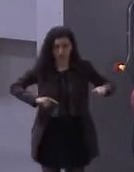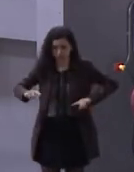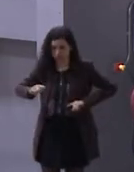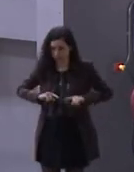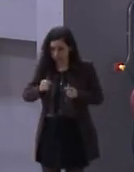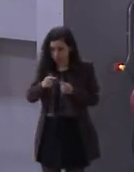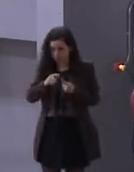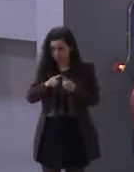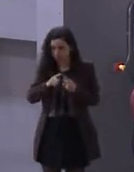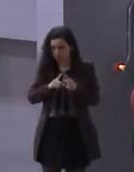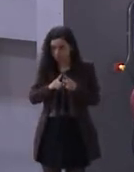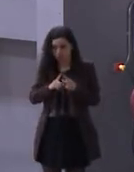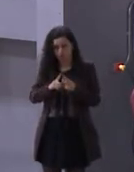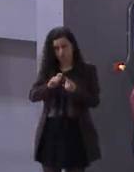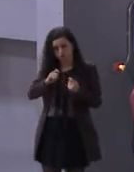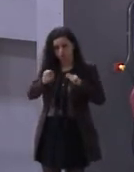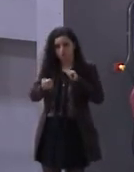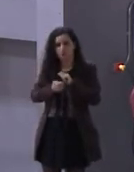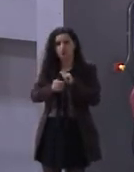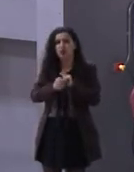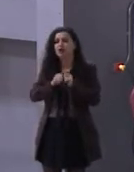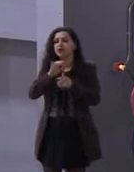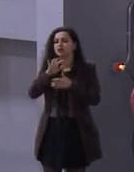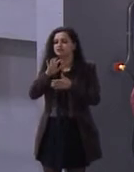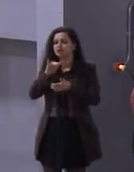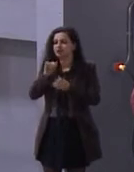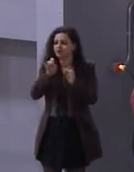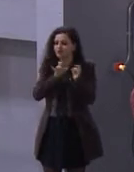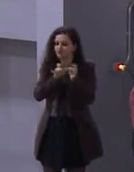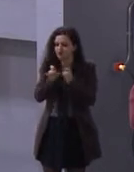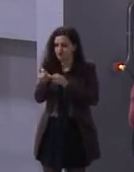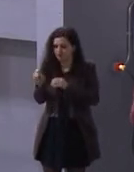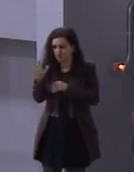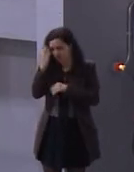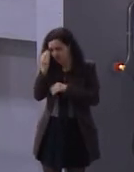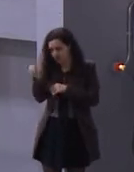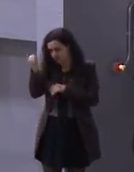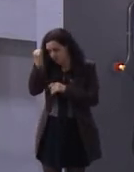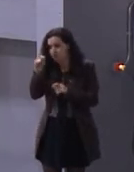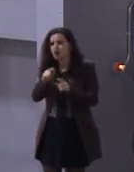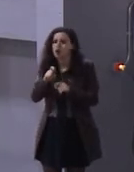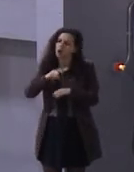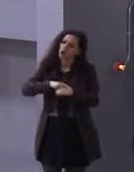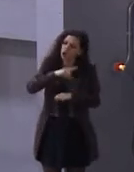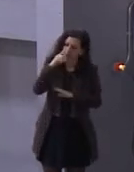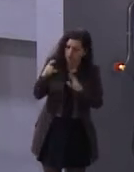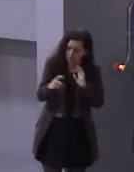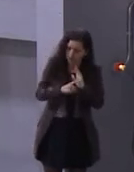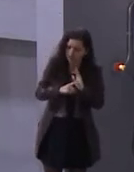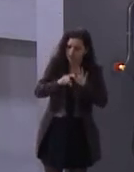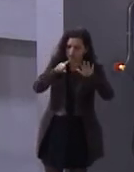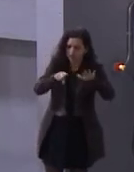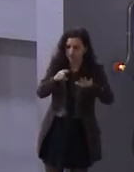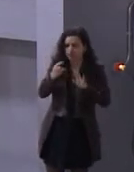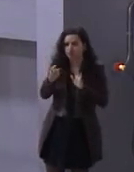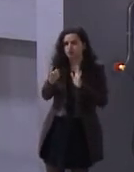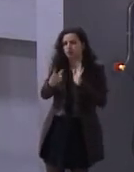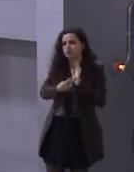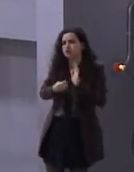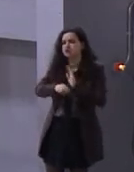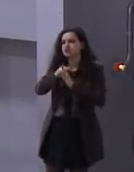fueron la modificación al calendario académico para terminar el segundo semestre del 2018